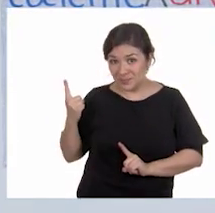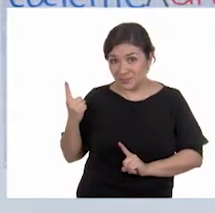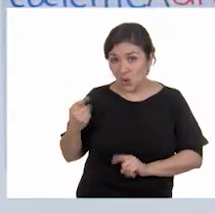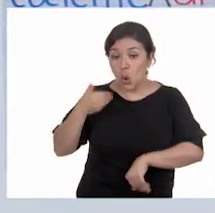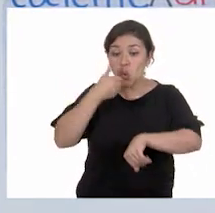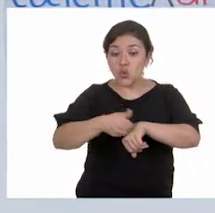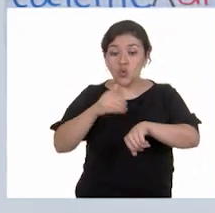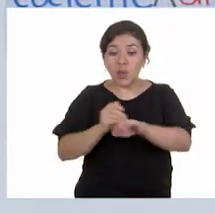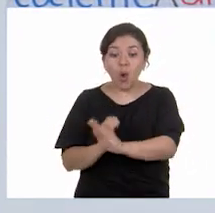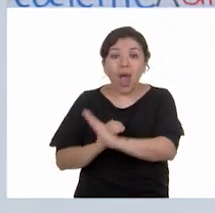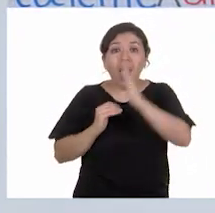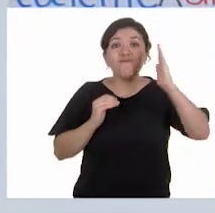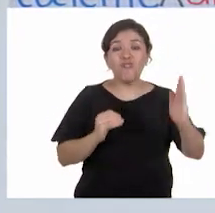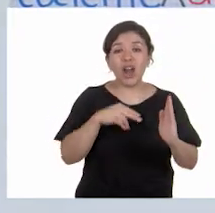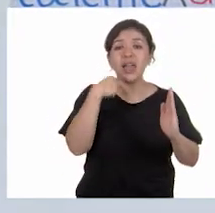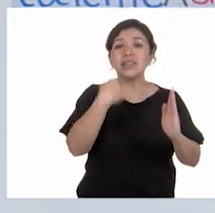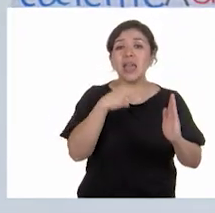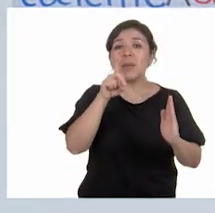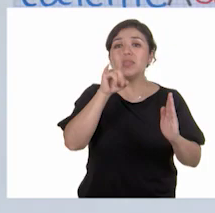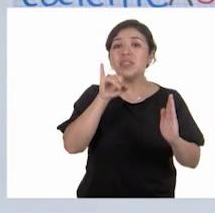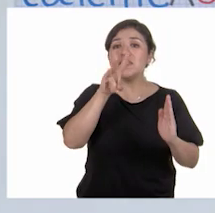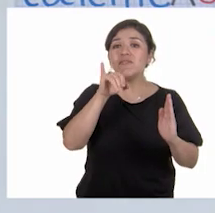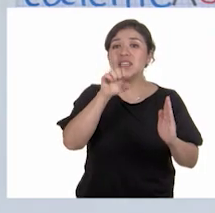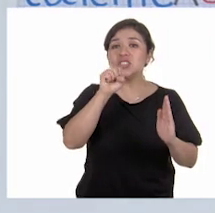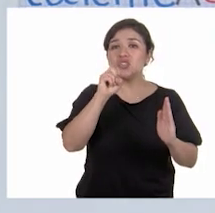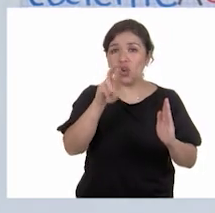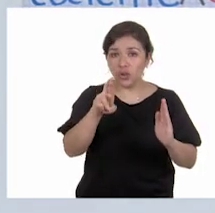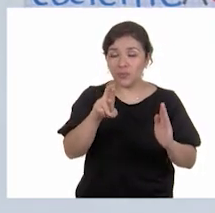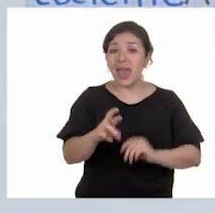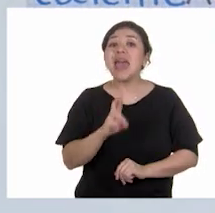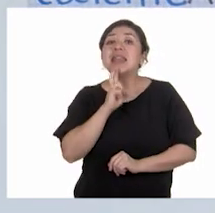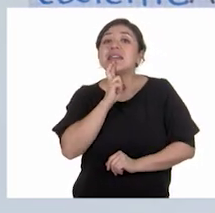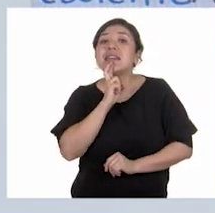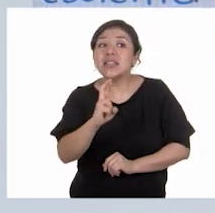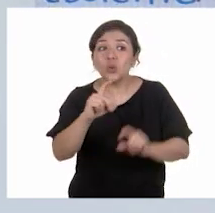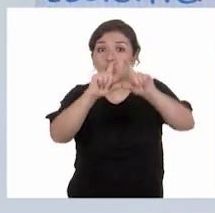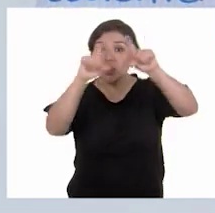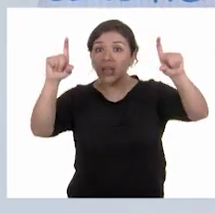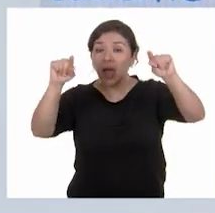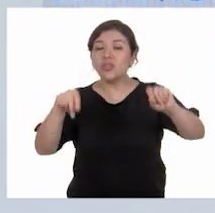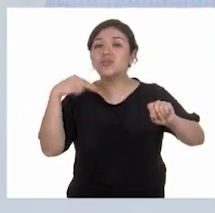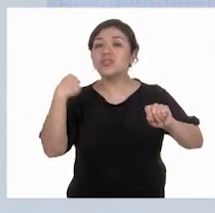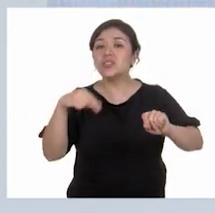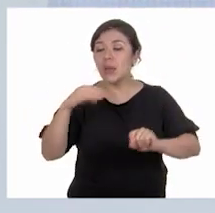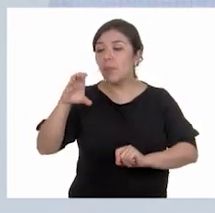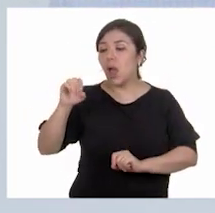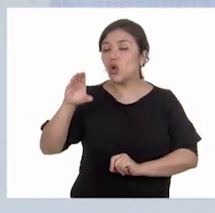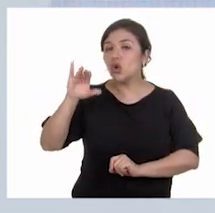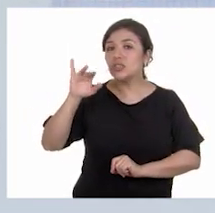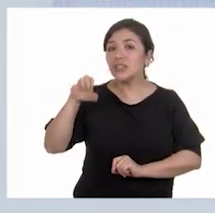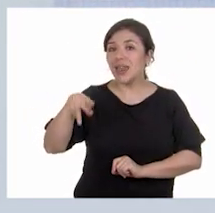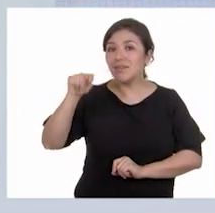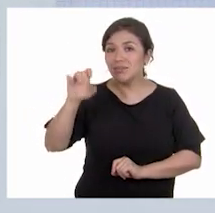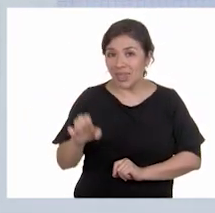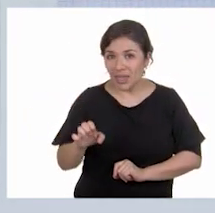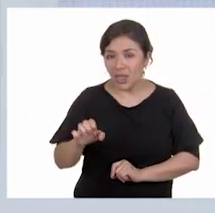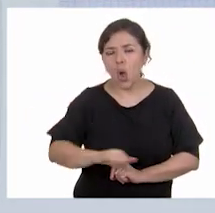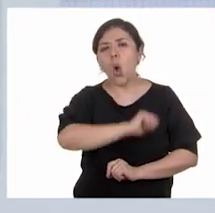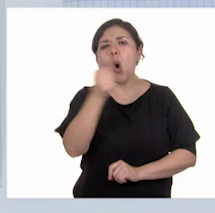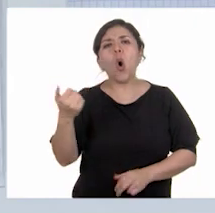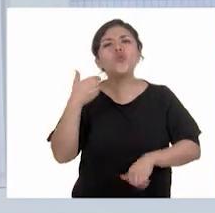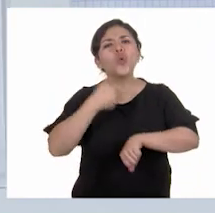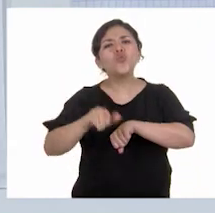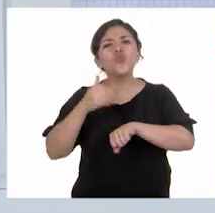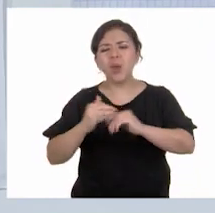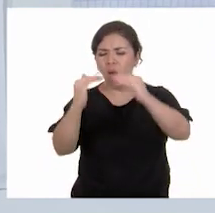llama divisor. Nuestro resultado se llama cociente. Y el número que nos